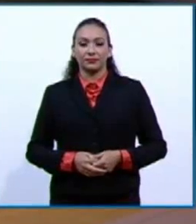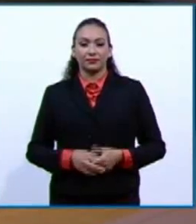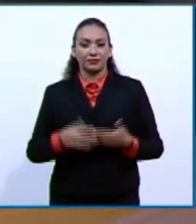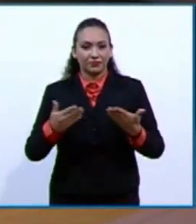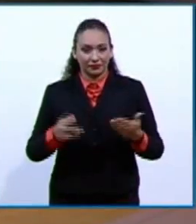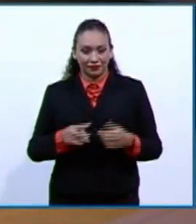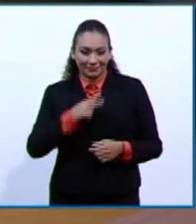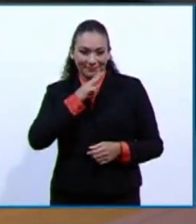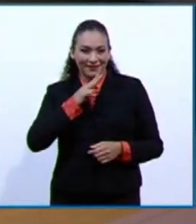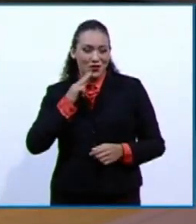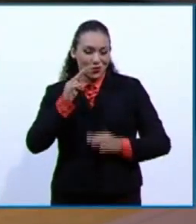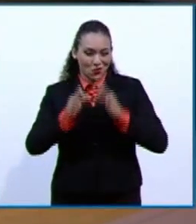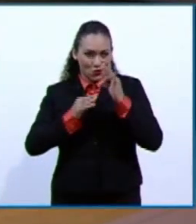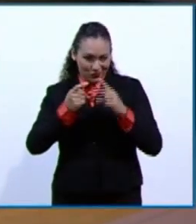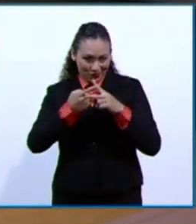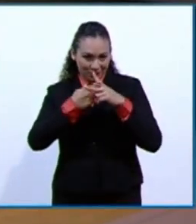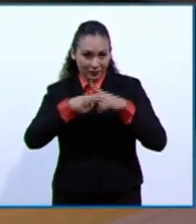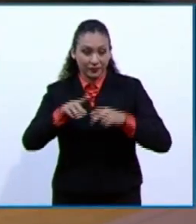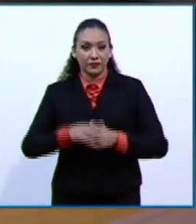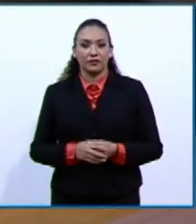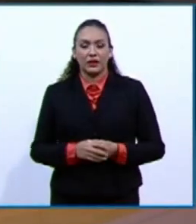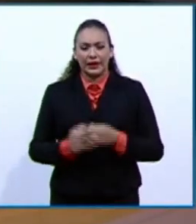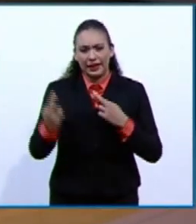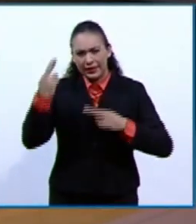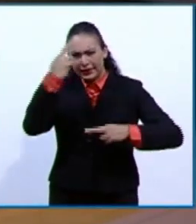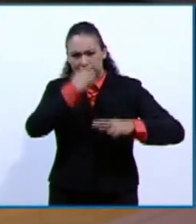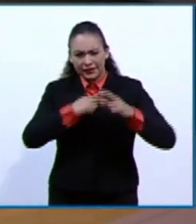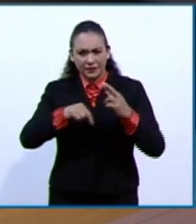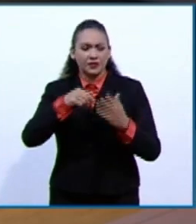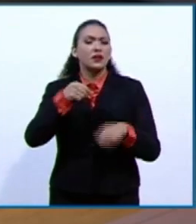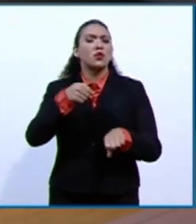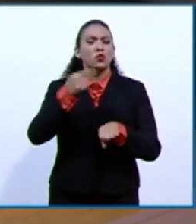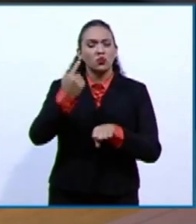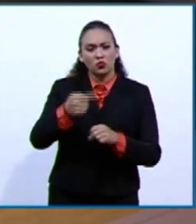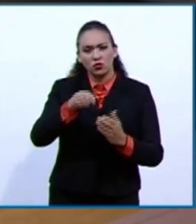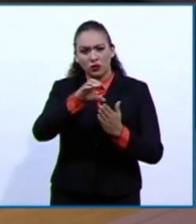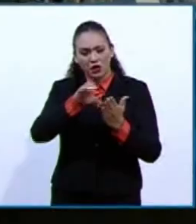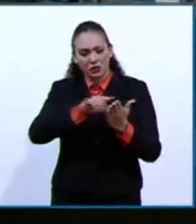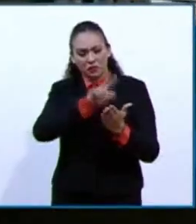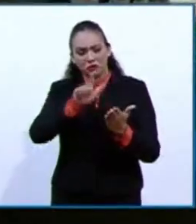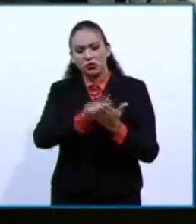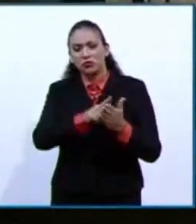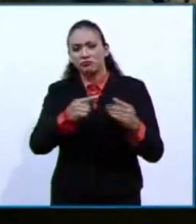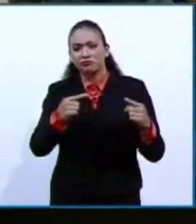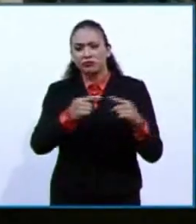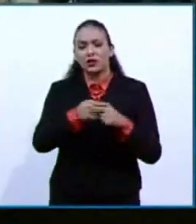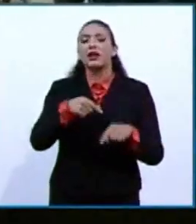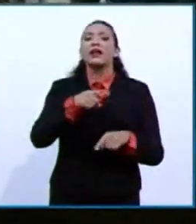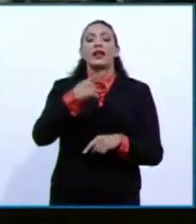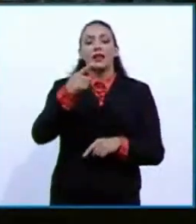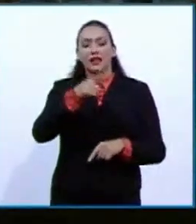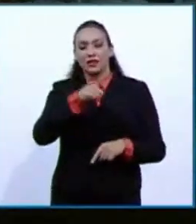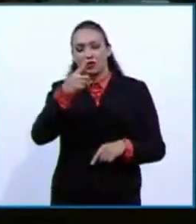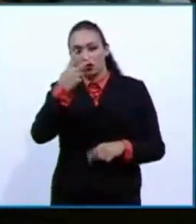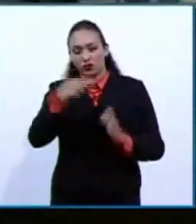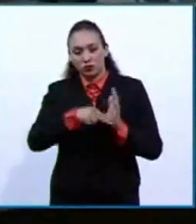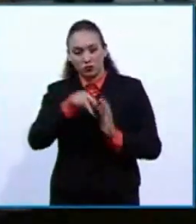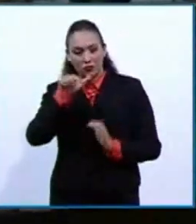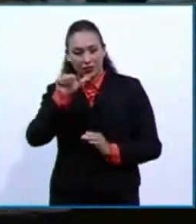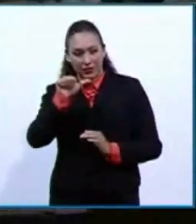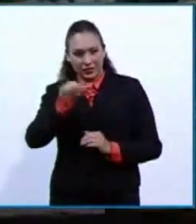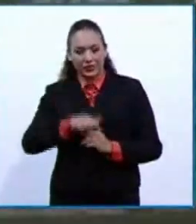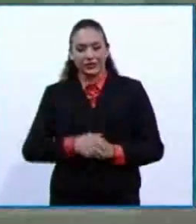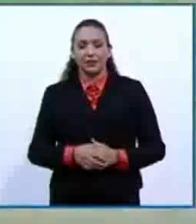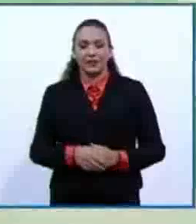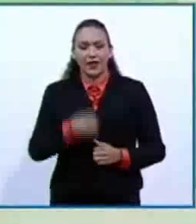Vamos con las noticias. Al resolver la acción de inconstitucionalidad 22/2016, la Suprema Corte determinó que la prohibición